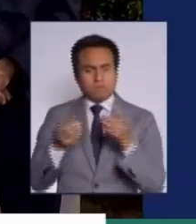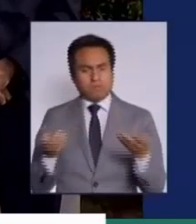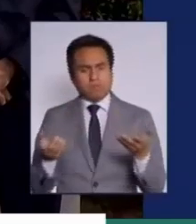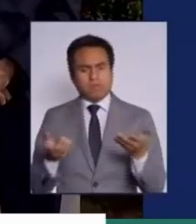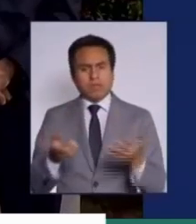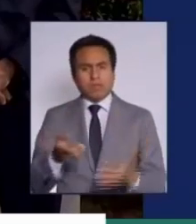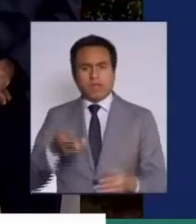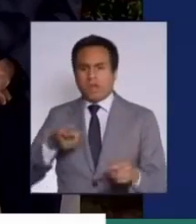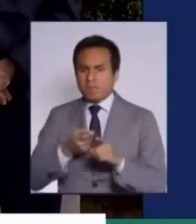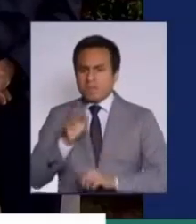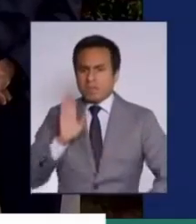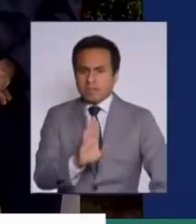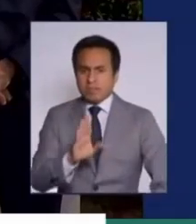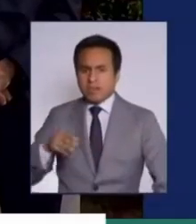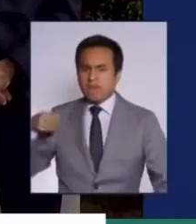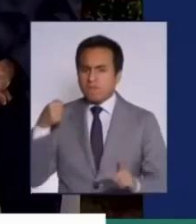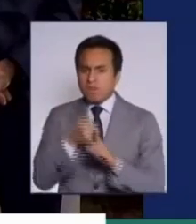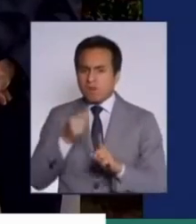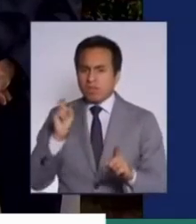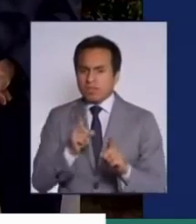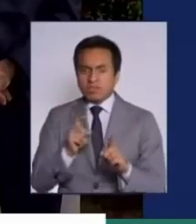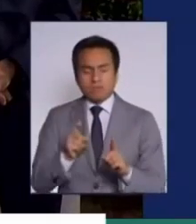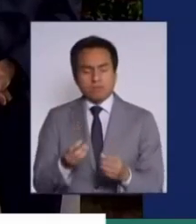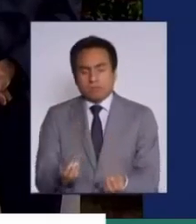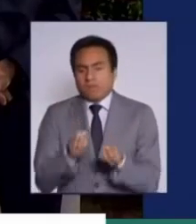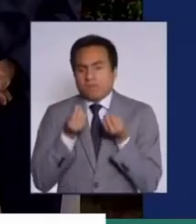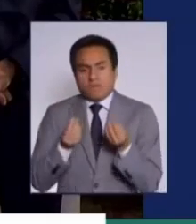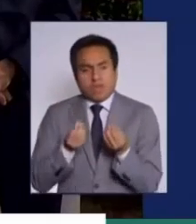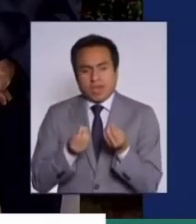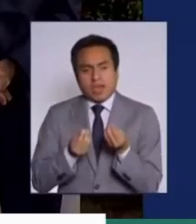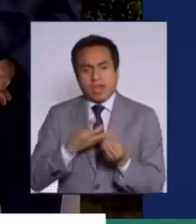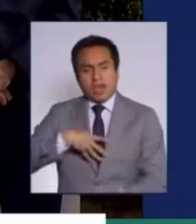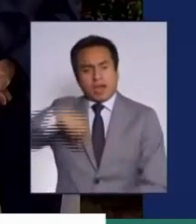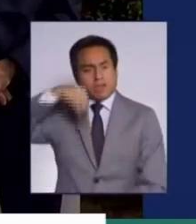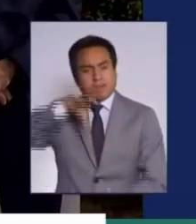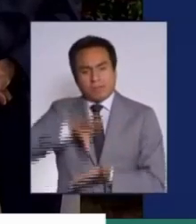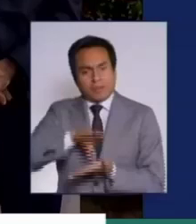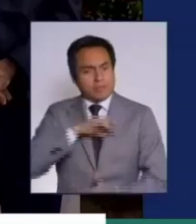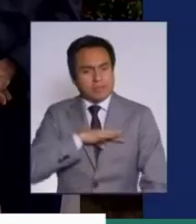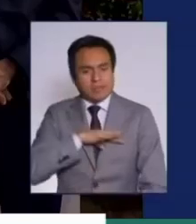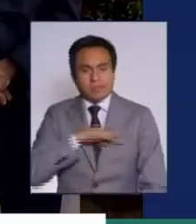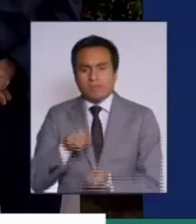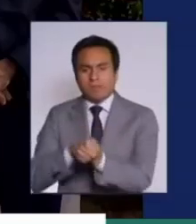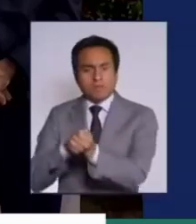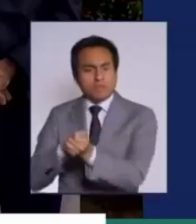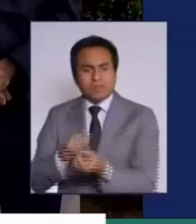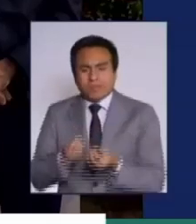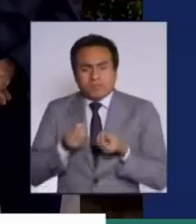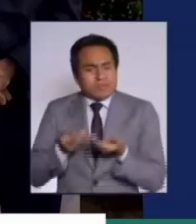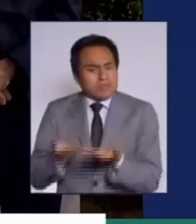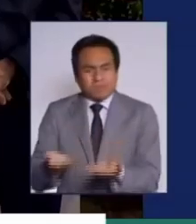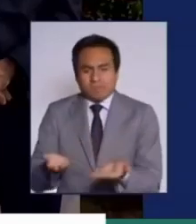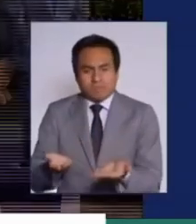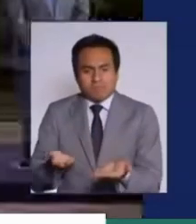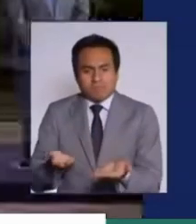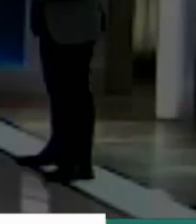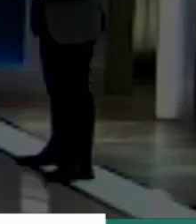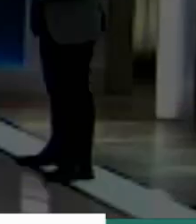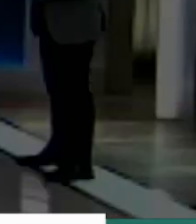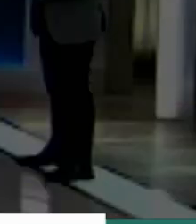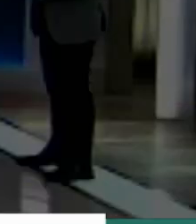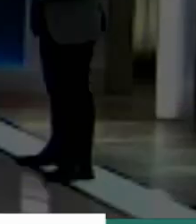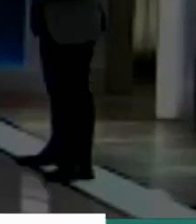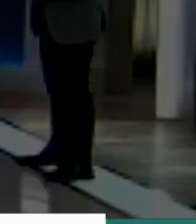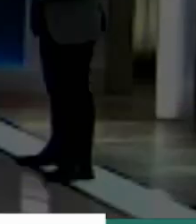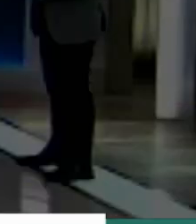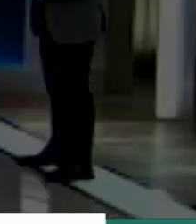Porque resulta de que estos mismos parlamentarios que llevan 30 años gobernando este país, cuando tuvieron la